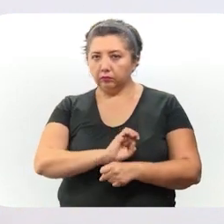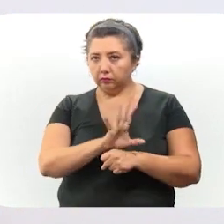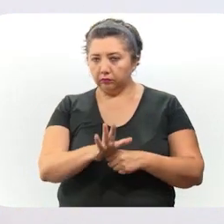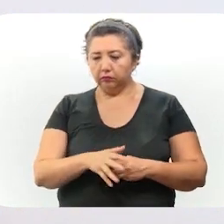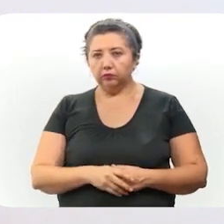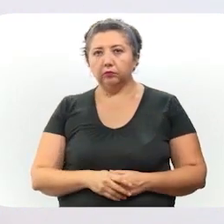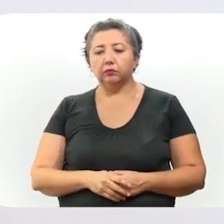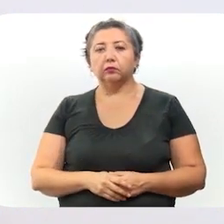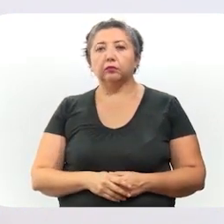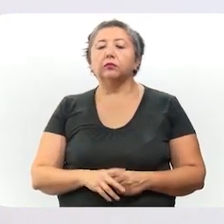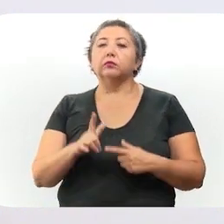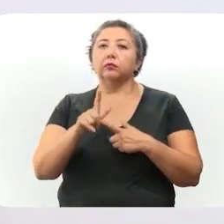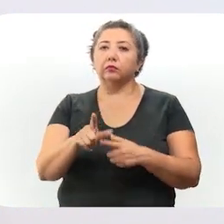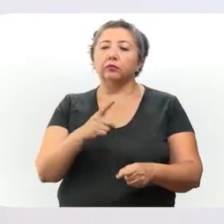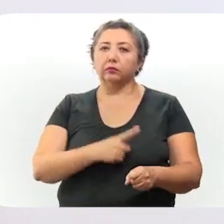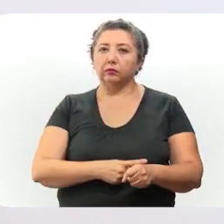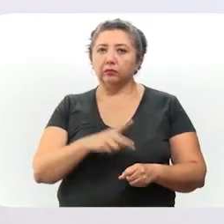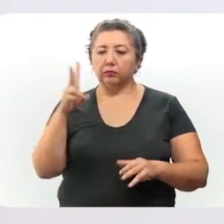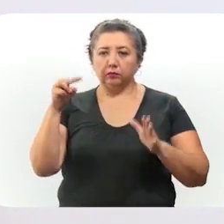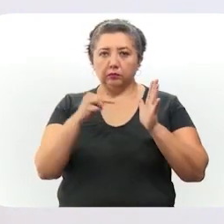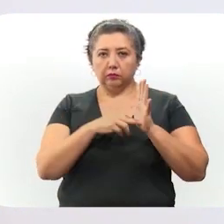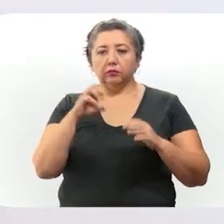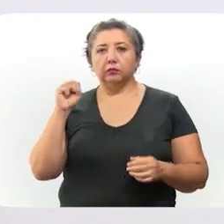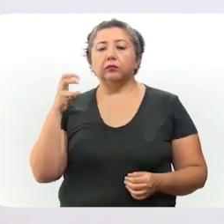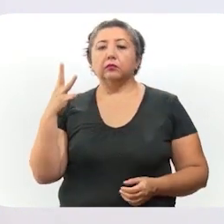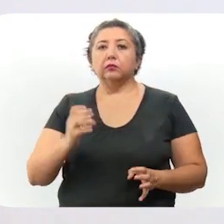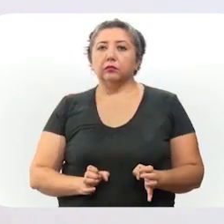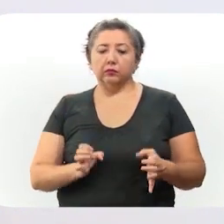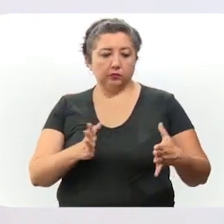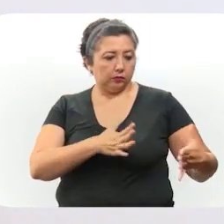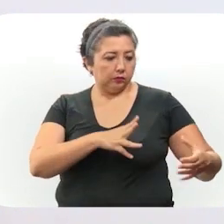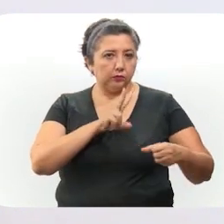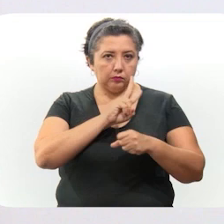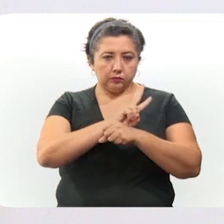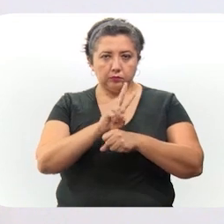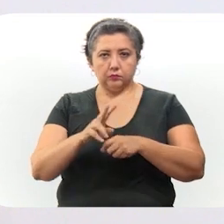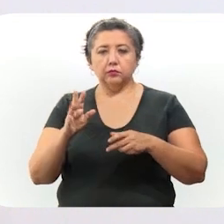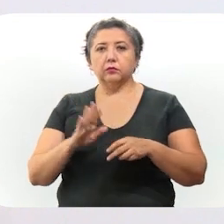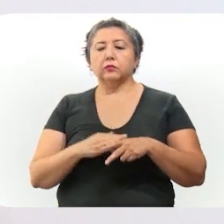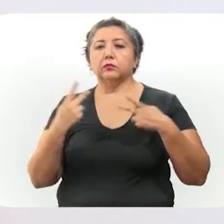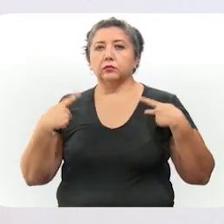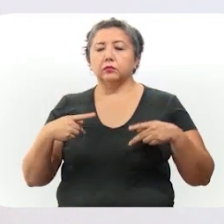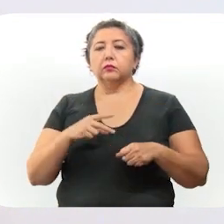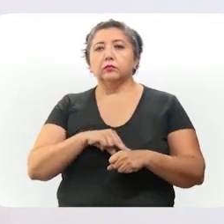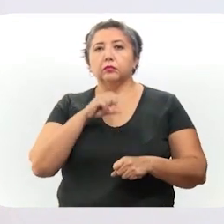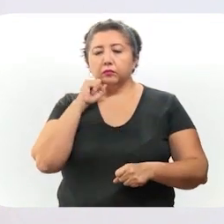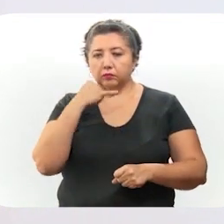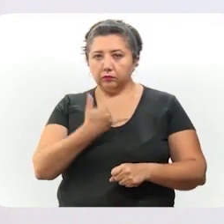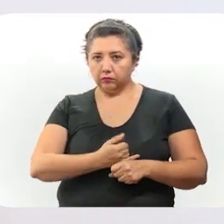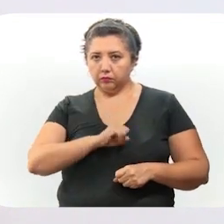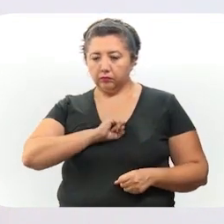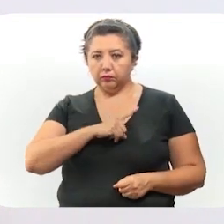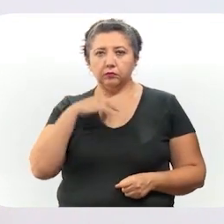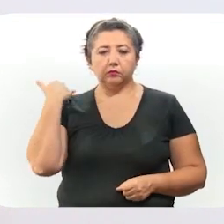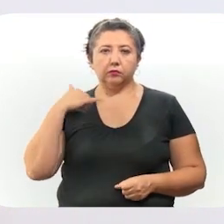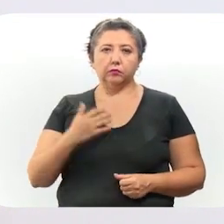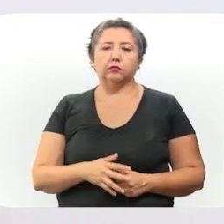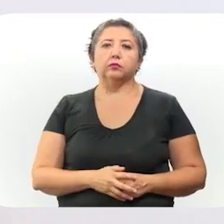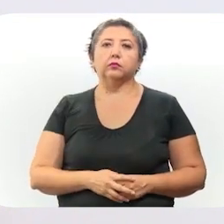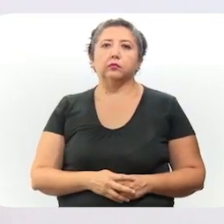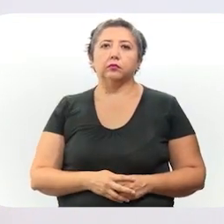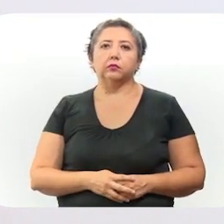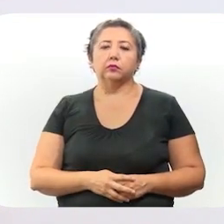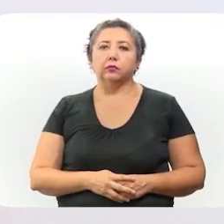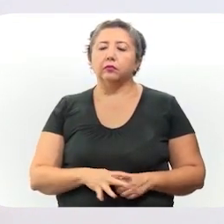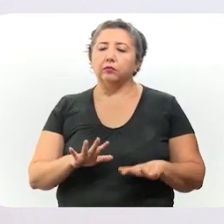del coronavirus. De los casos activos, 2,063 están estables, aislados, monitoreados por personal médico de la Secretaría de Salud de